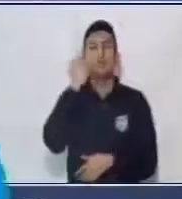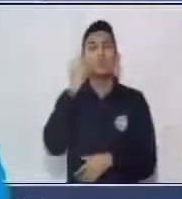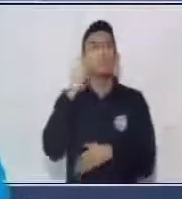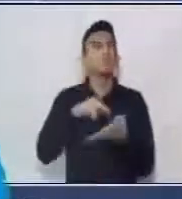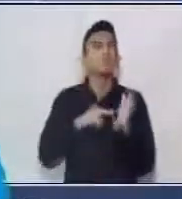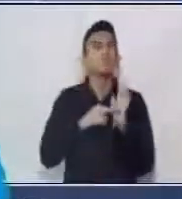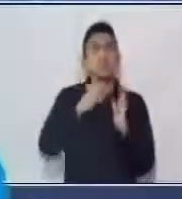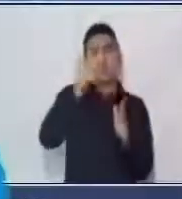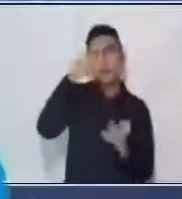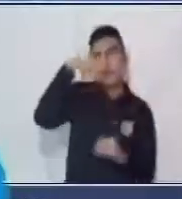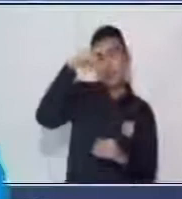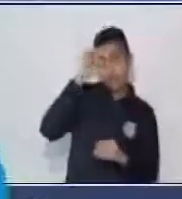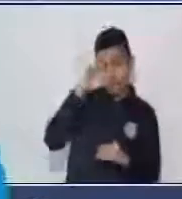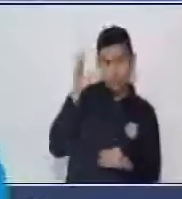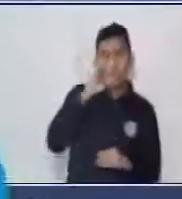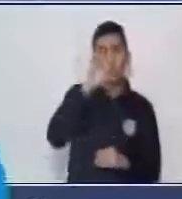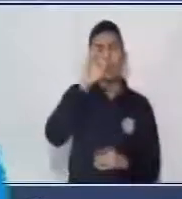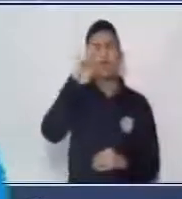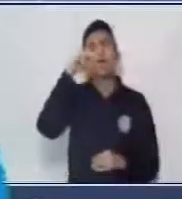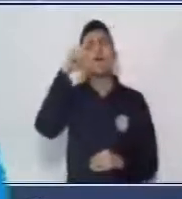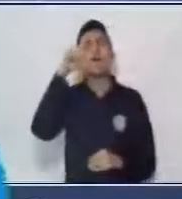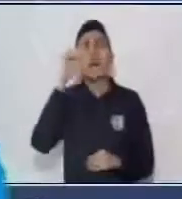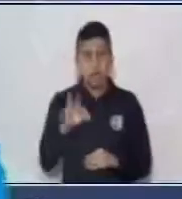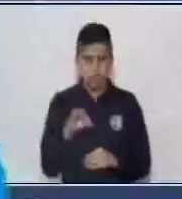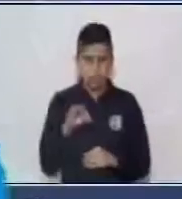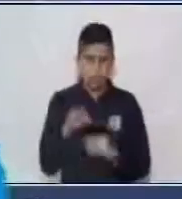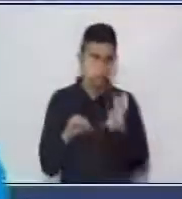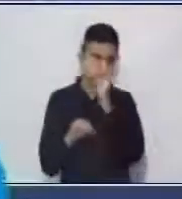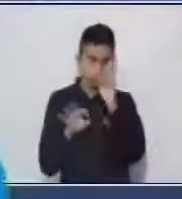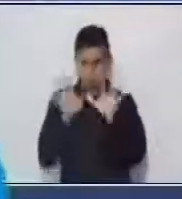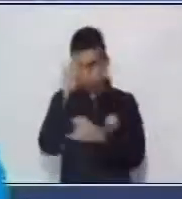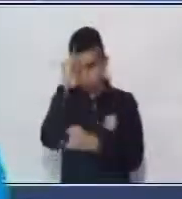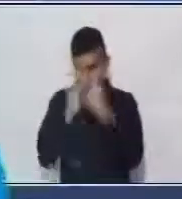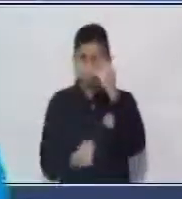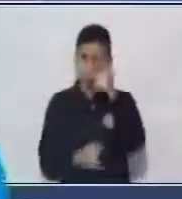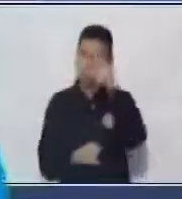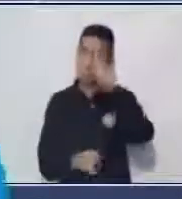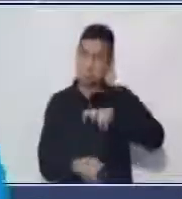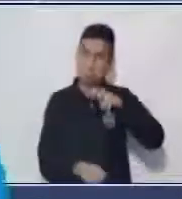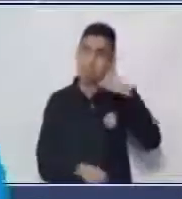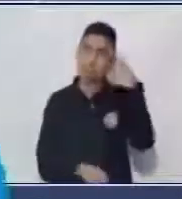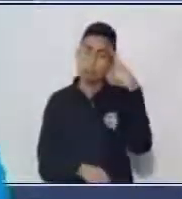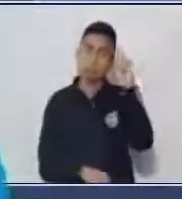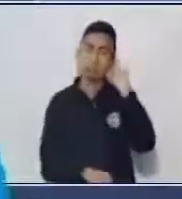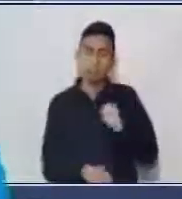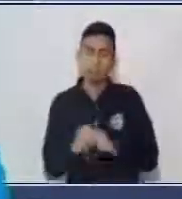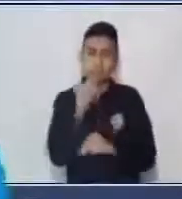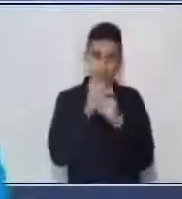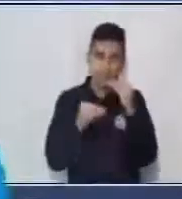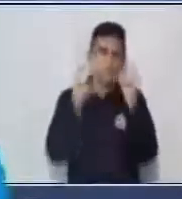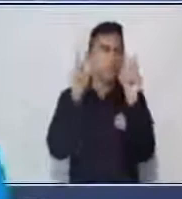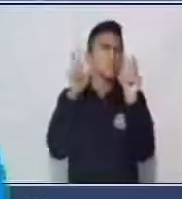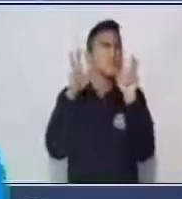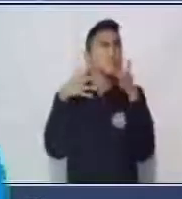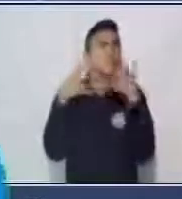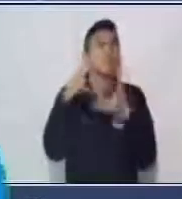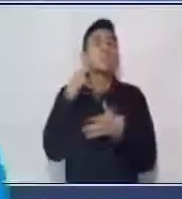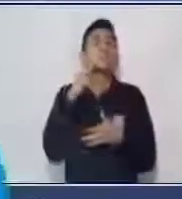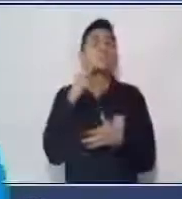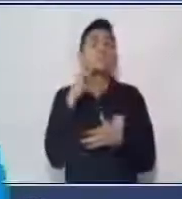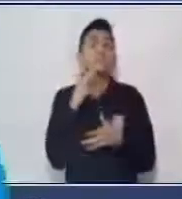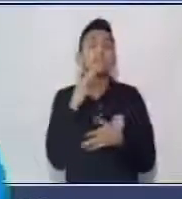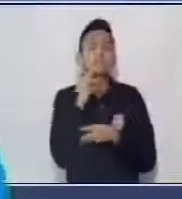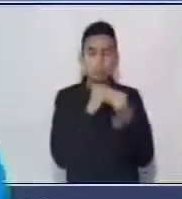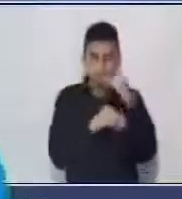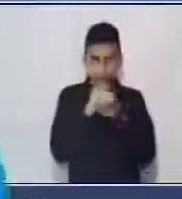y endo. Estas serían las dos terminaciones que directamente necesitamos para que cambie el verbo en sí a